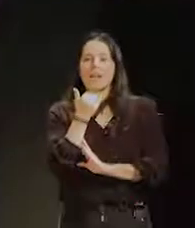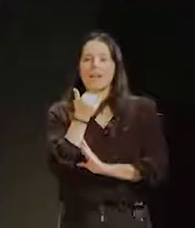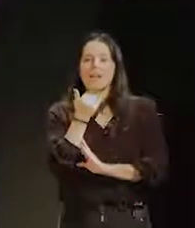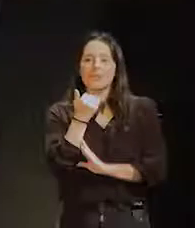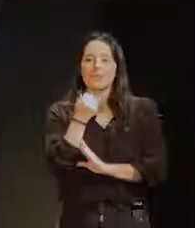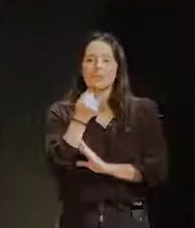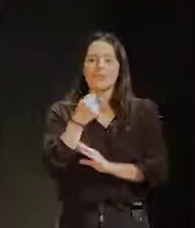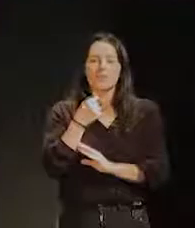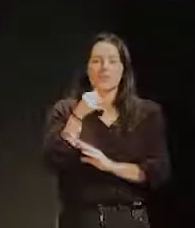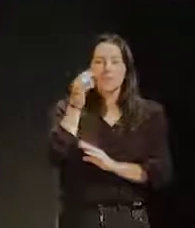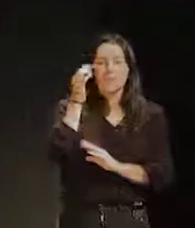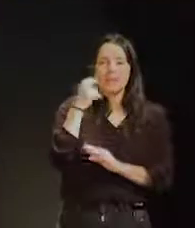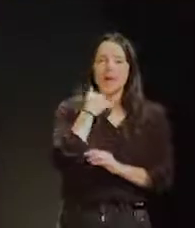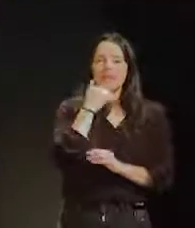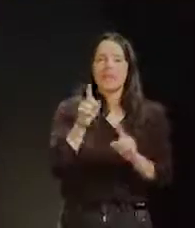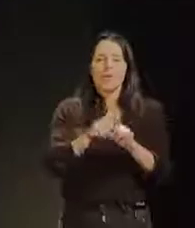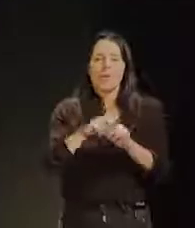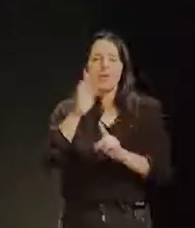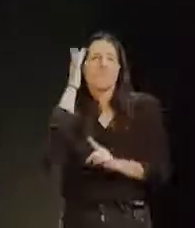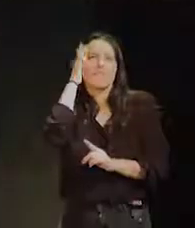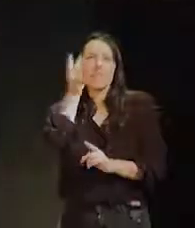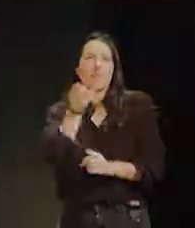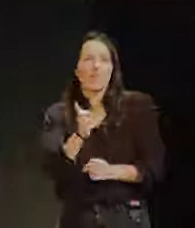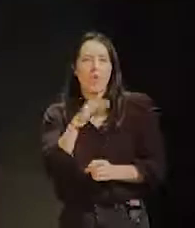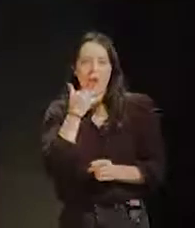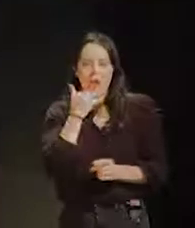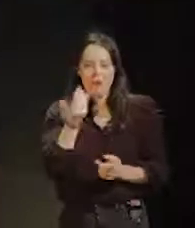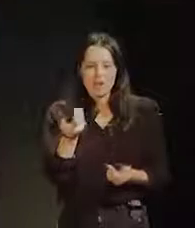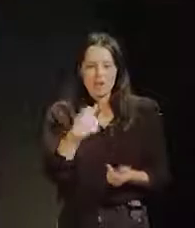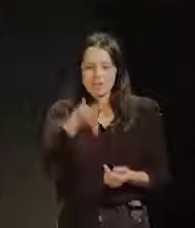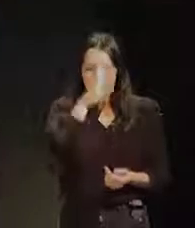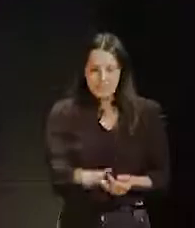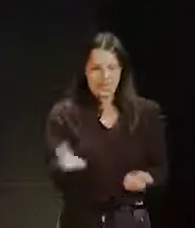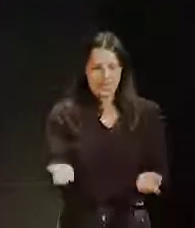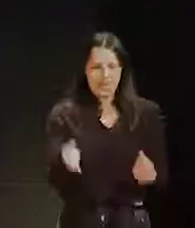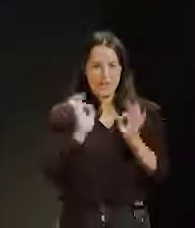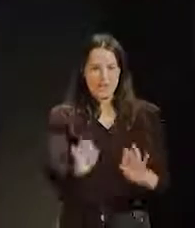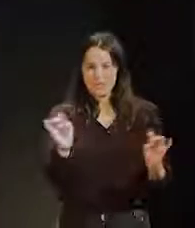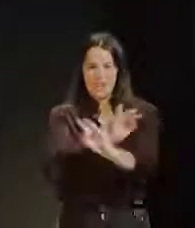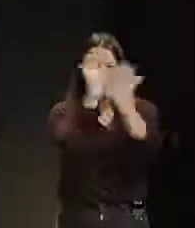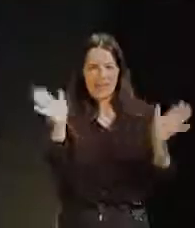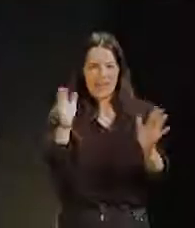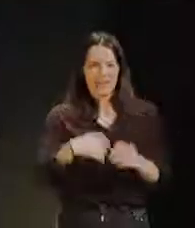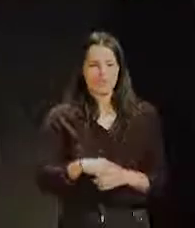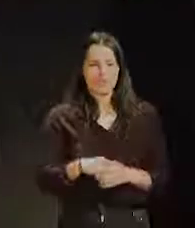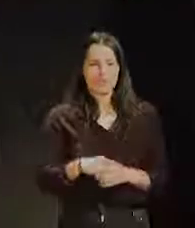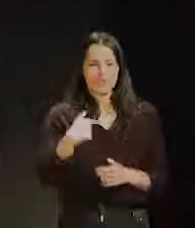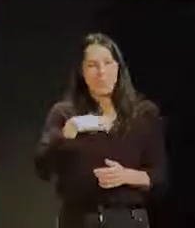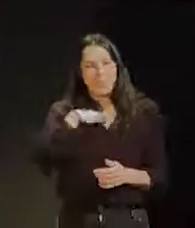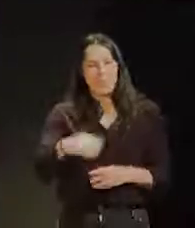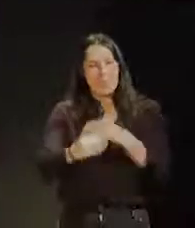ánima o muy poética. Es stata muy concreta, muy soviética, muy, ok, puedo